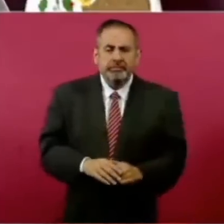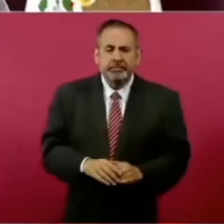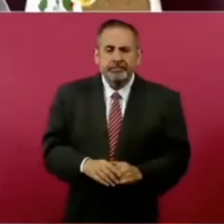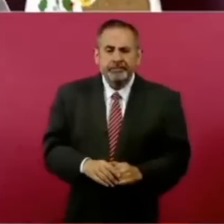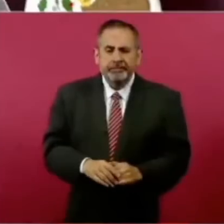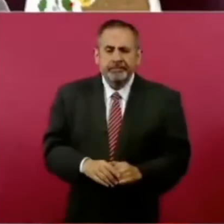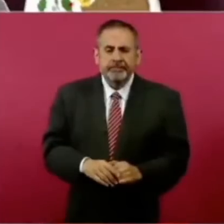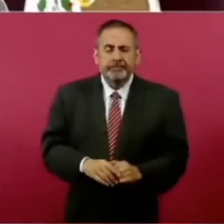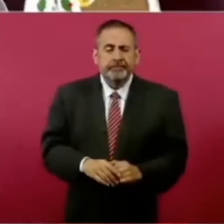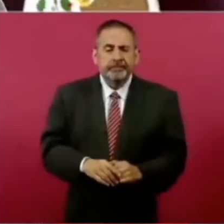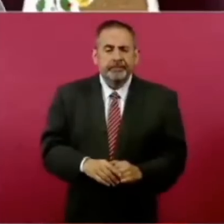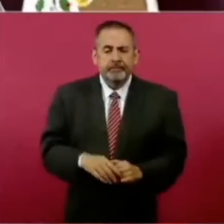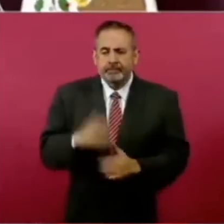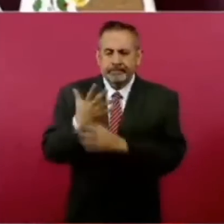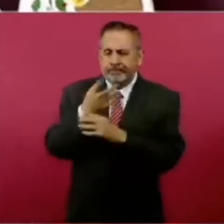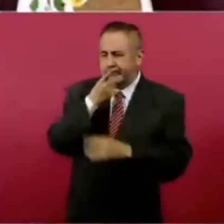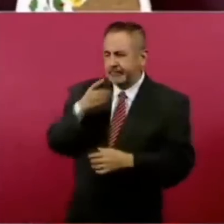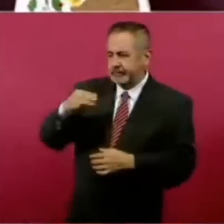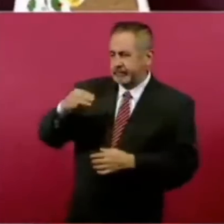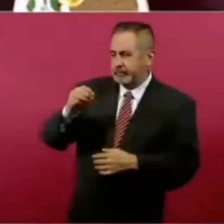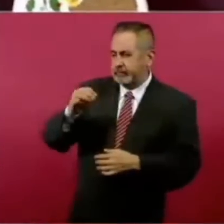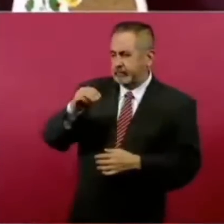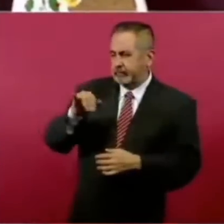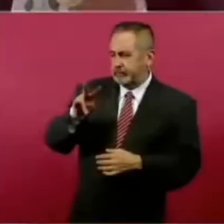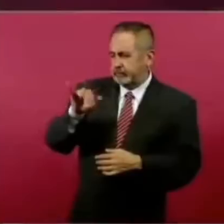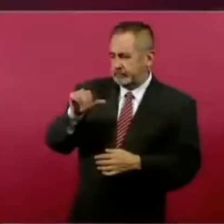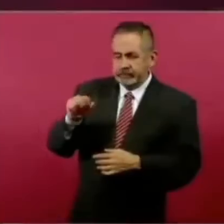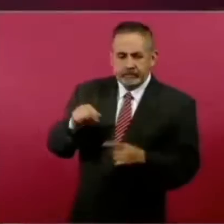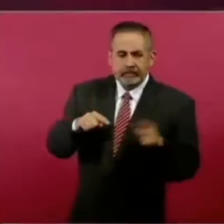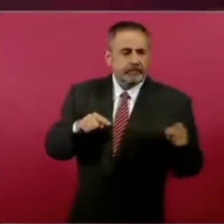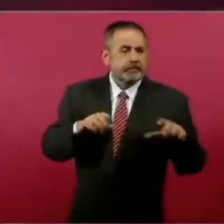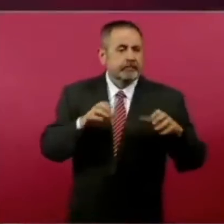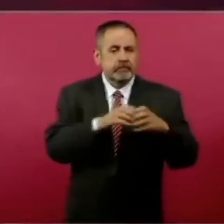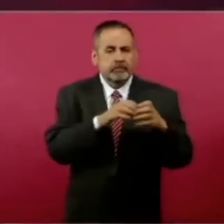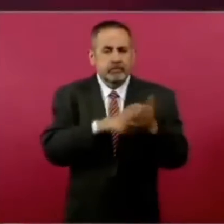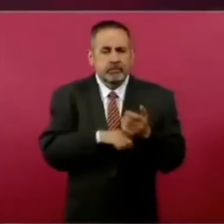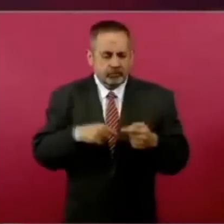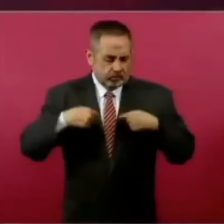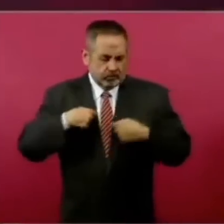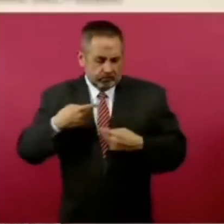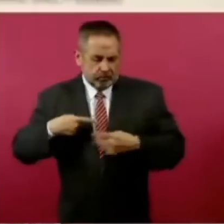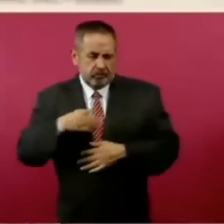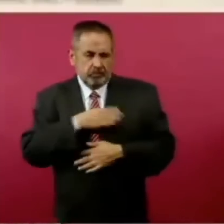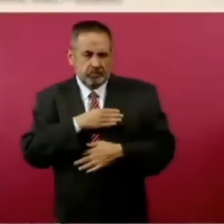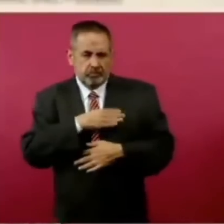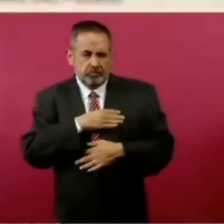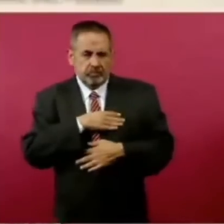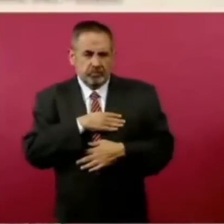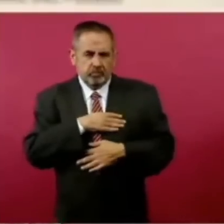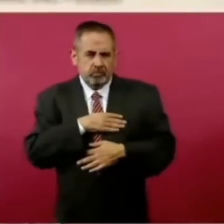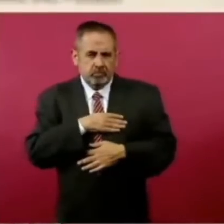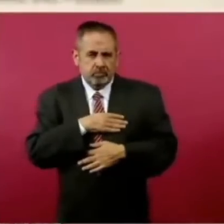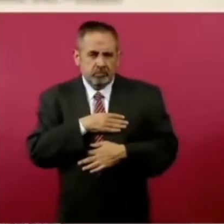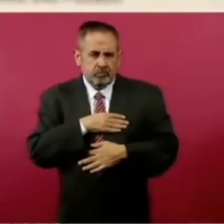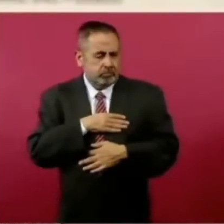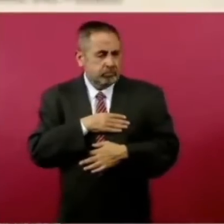Como decía Monsiváis Carlos, decía, bueno, yo también soy buena persona. Si mi vecino me